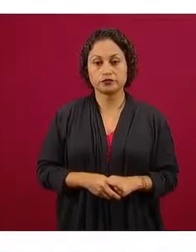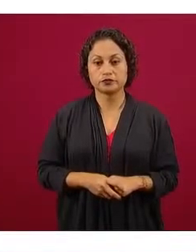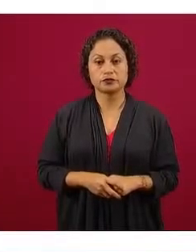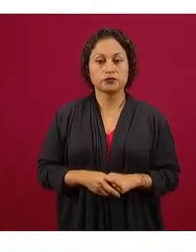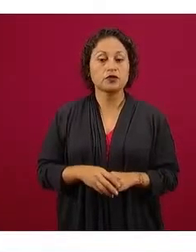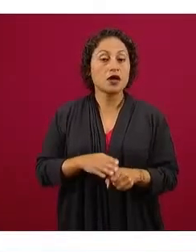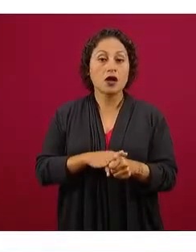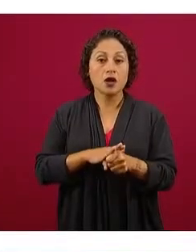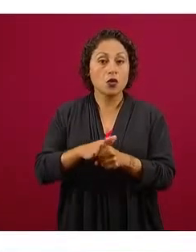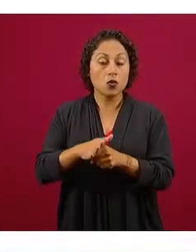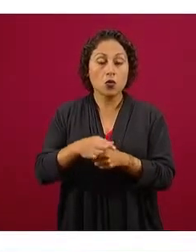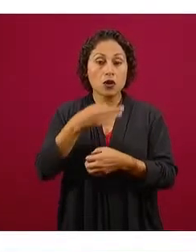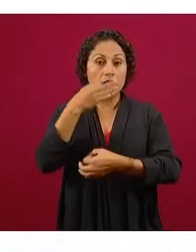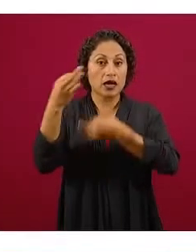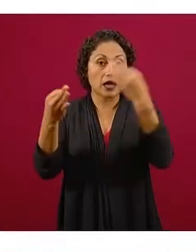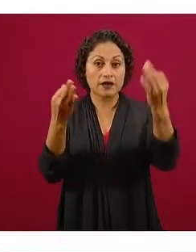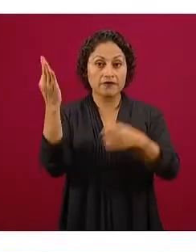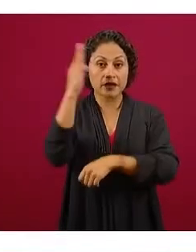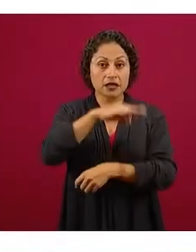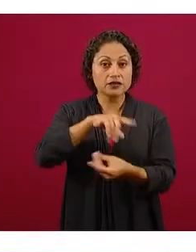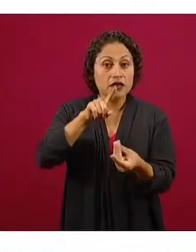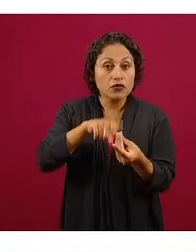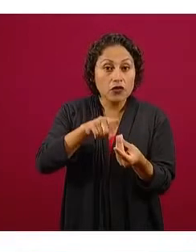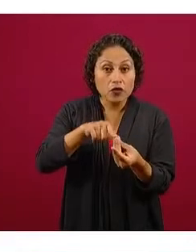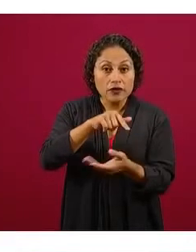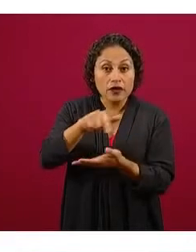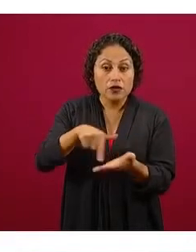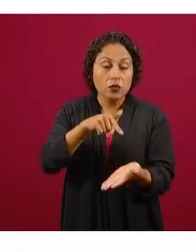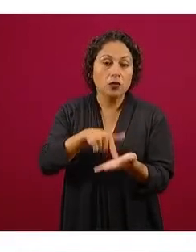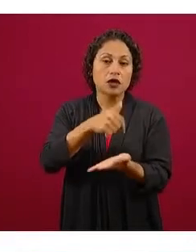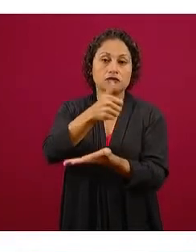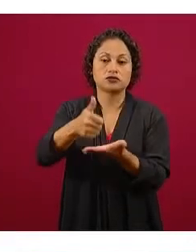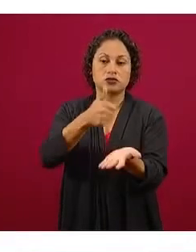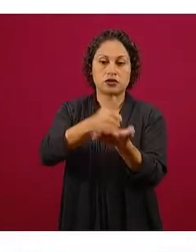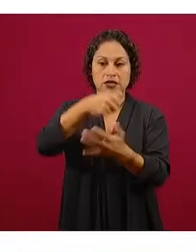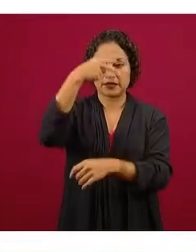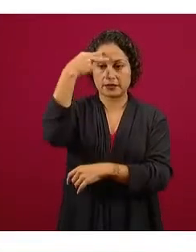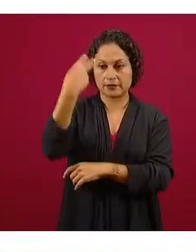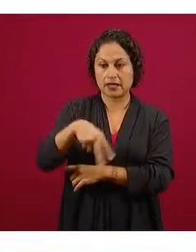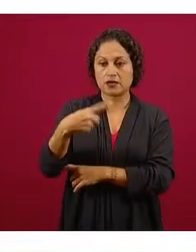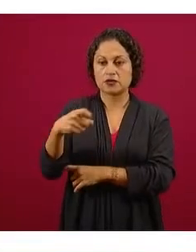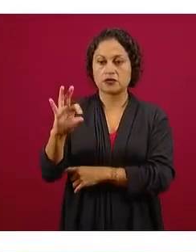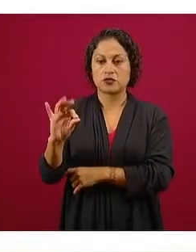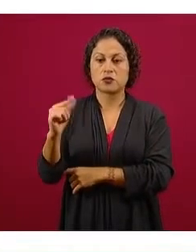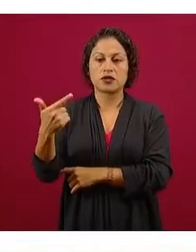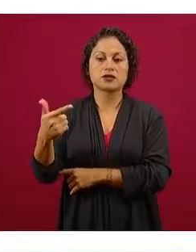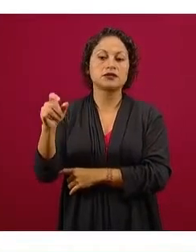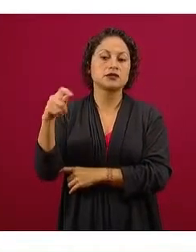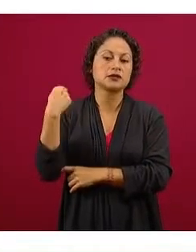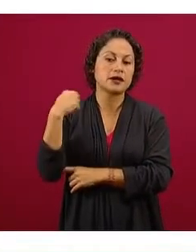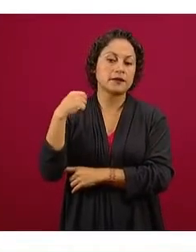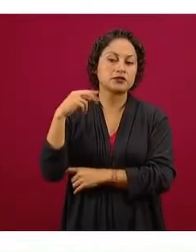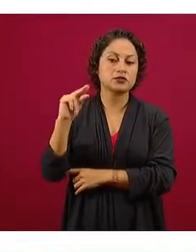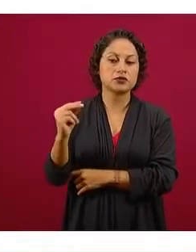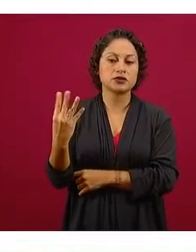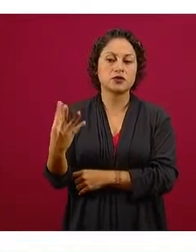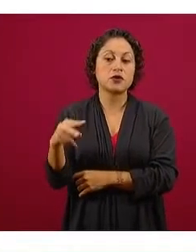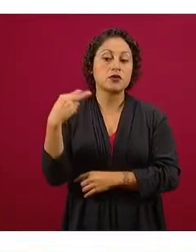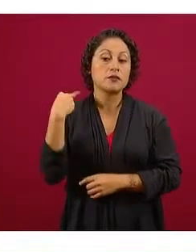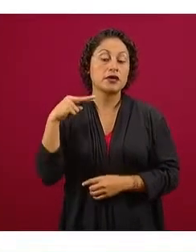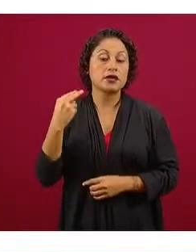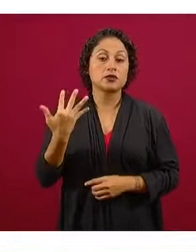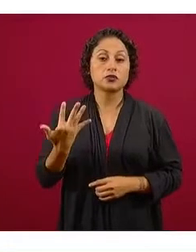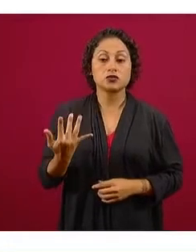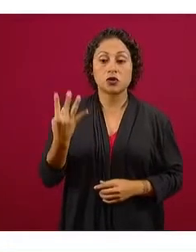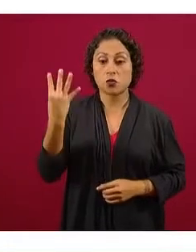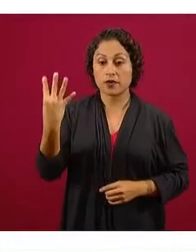de notas falsas es la Ciudad de México, con 147, Tabasco con 84, Veracruz con